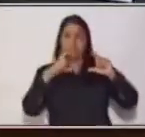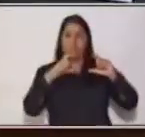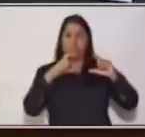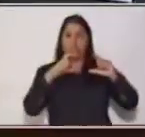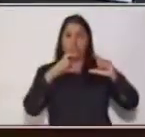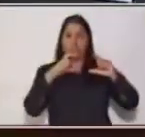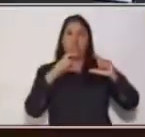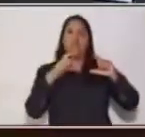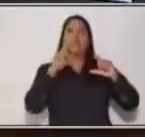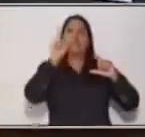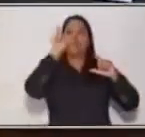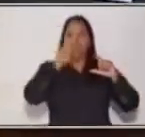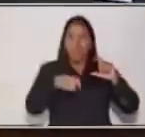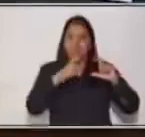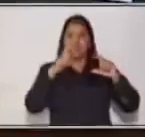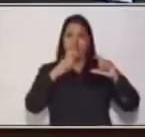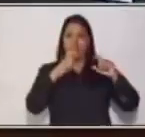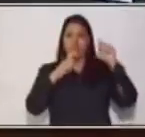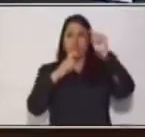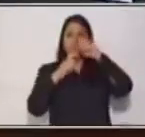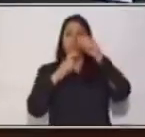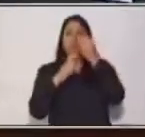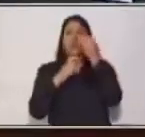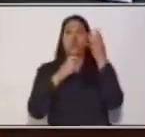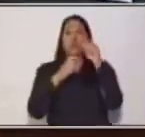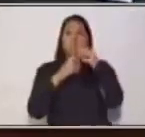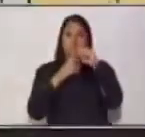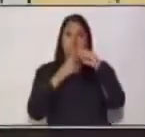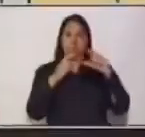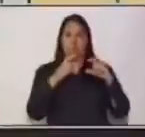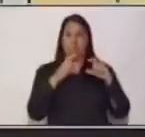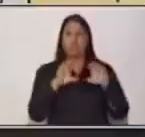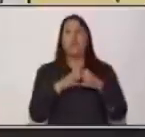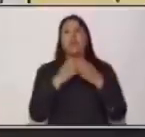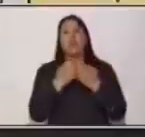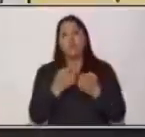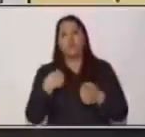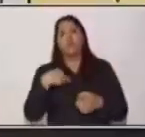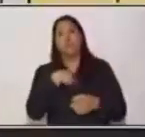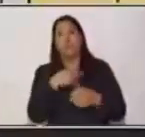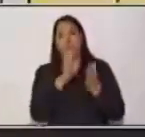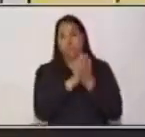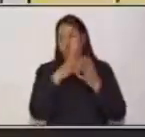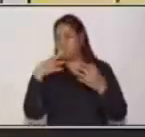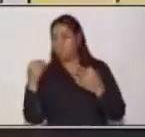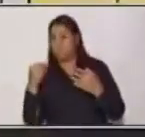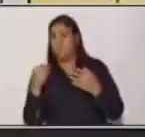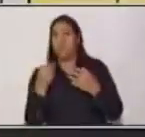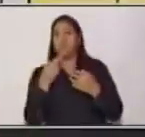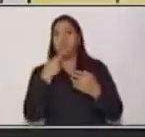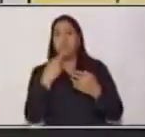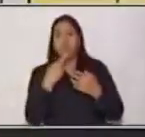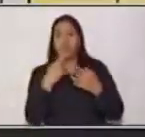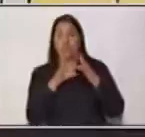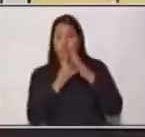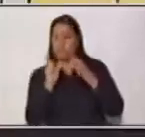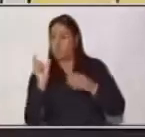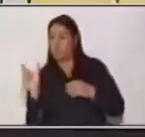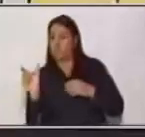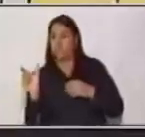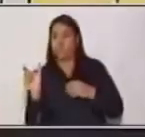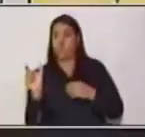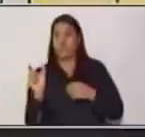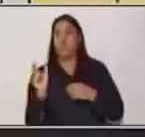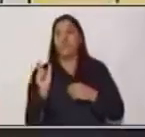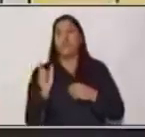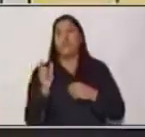este exponente. Entonces, escribimos esto como producto y cada uno de ellos está afectado por el